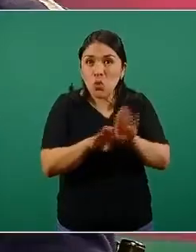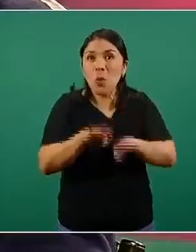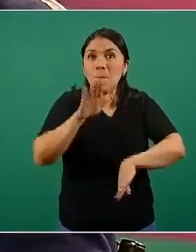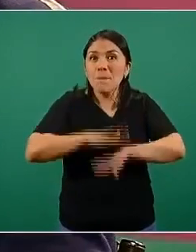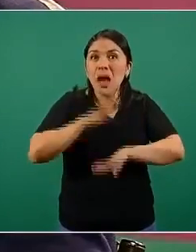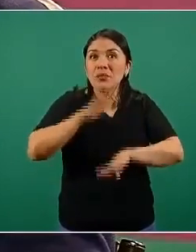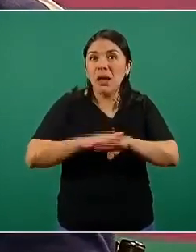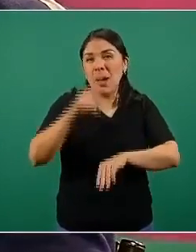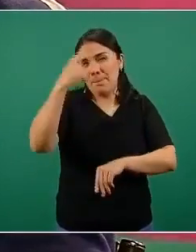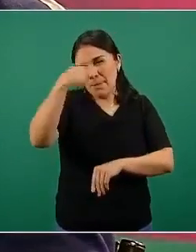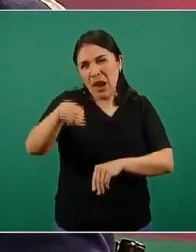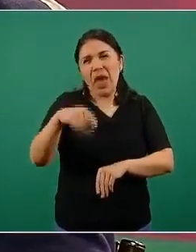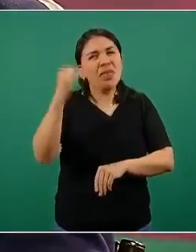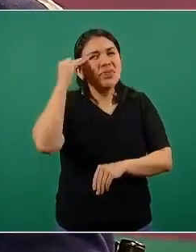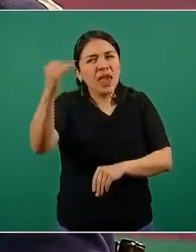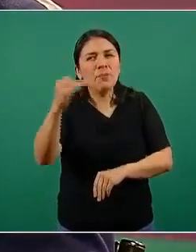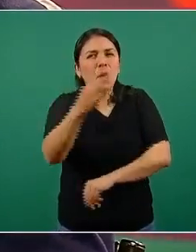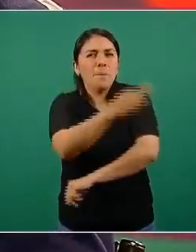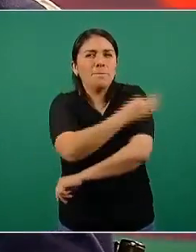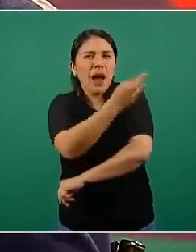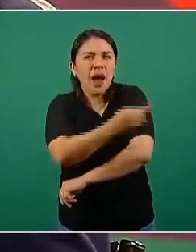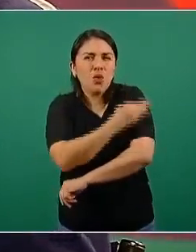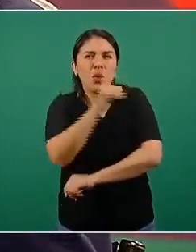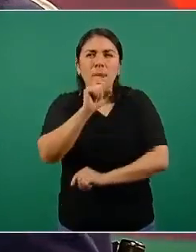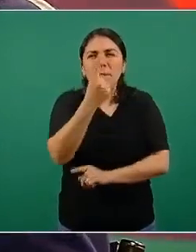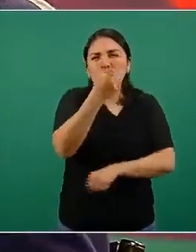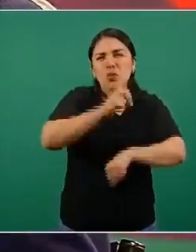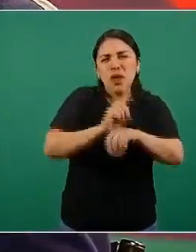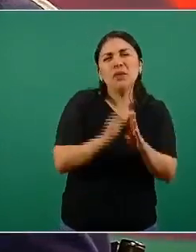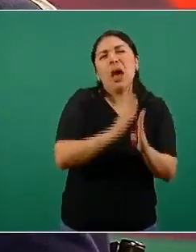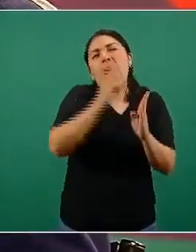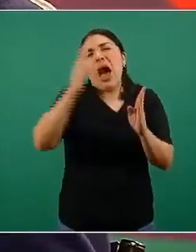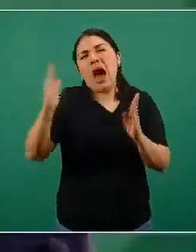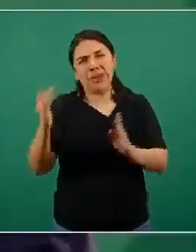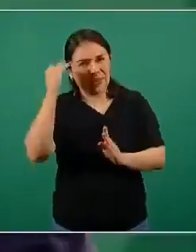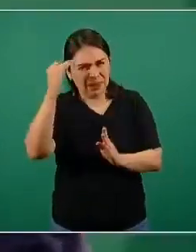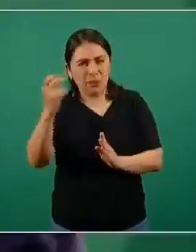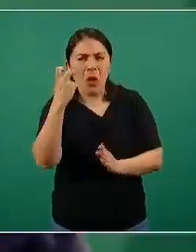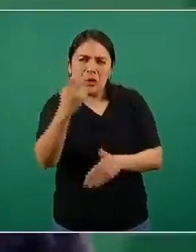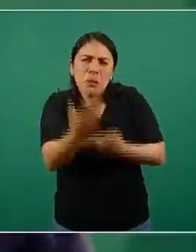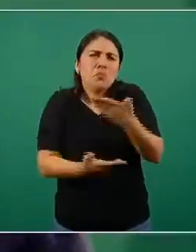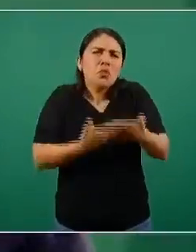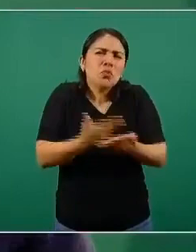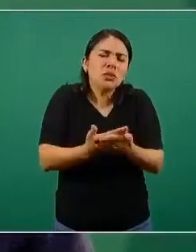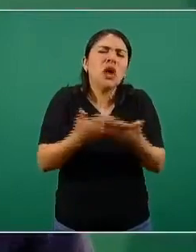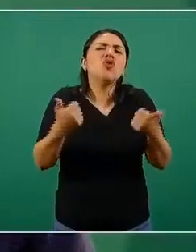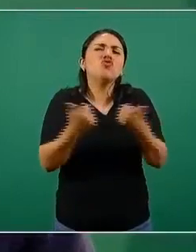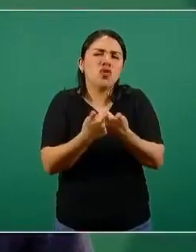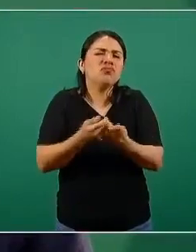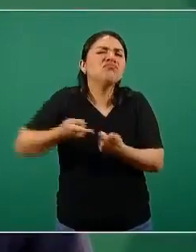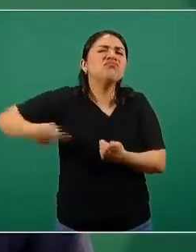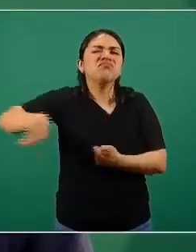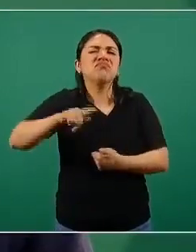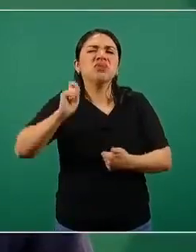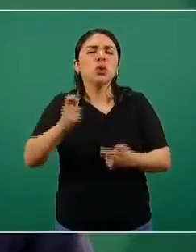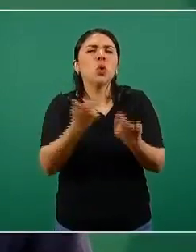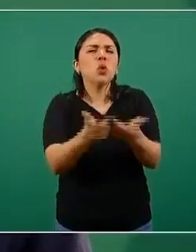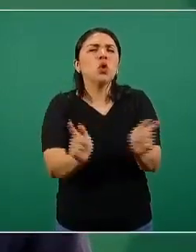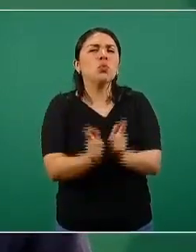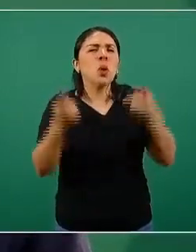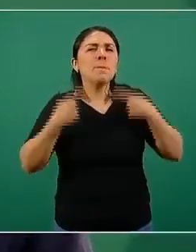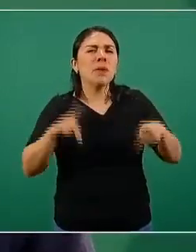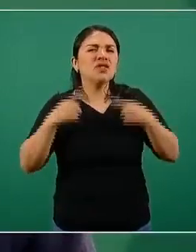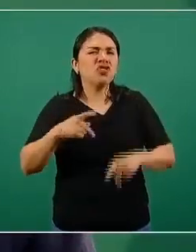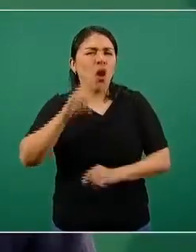ampliación del intervalo entre la primera y la segunda dosis, que fue también, fue una propuesta por el grupo de expertos de